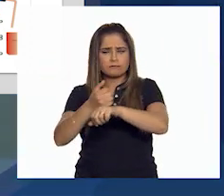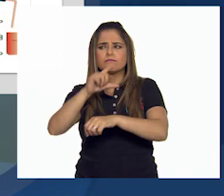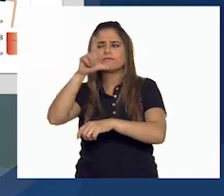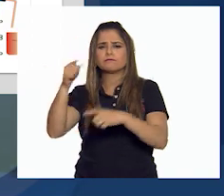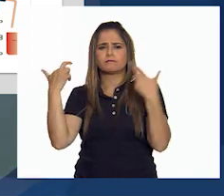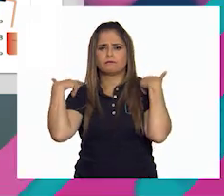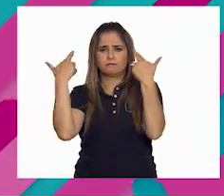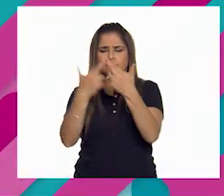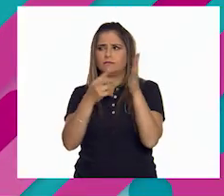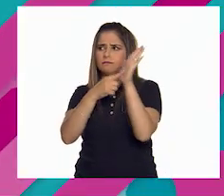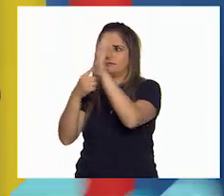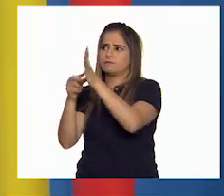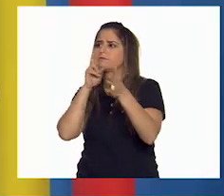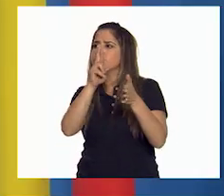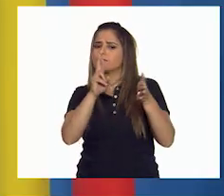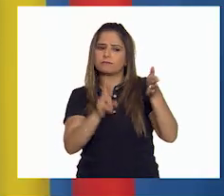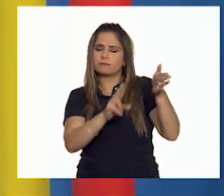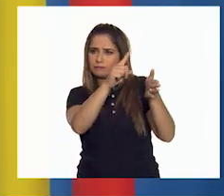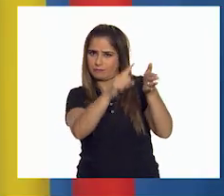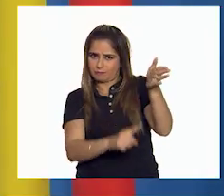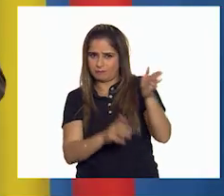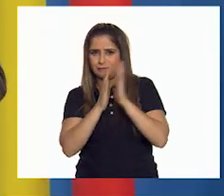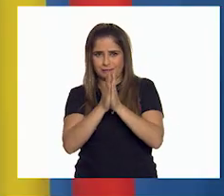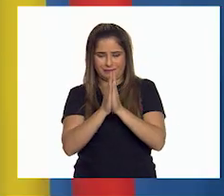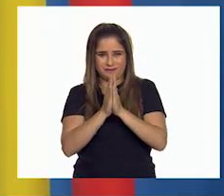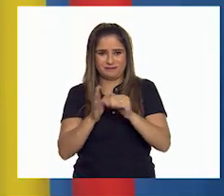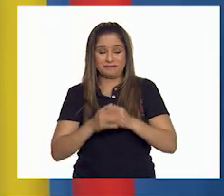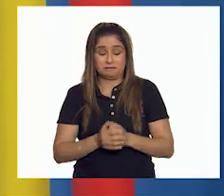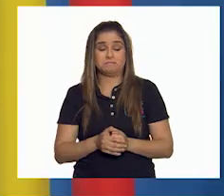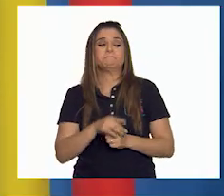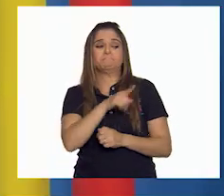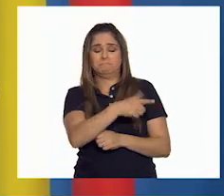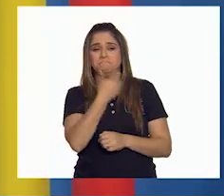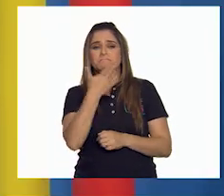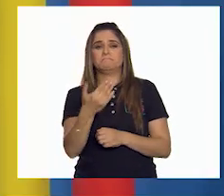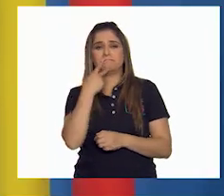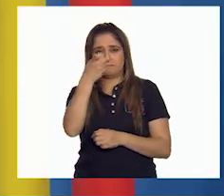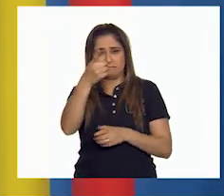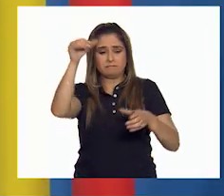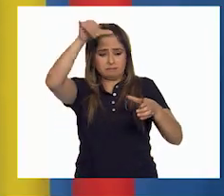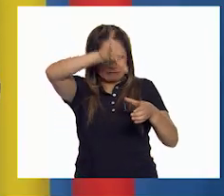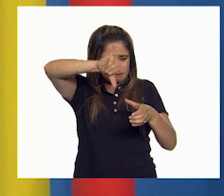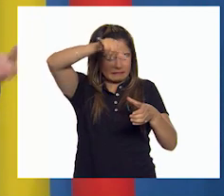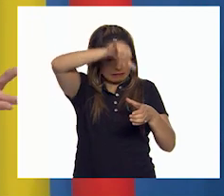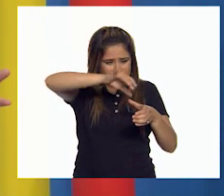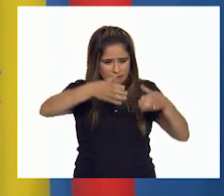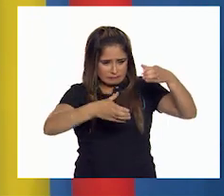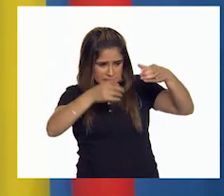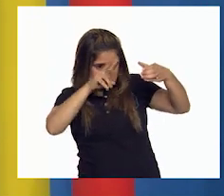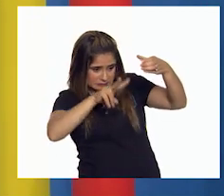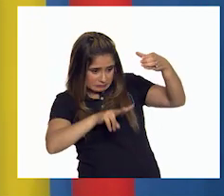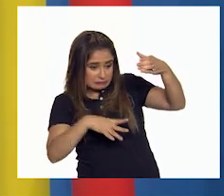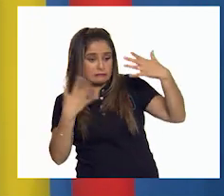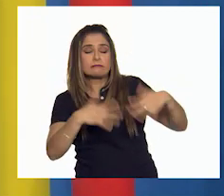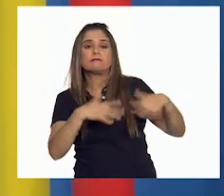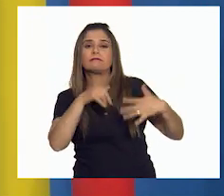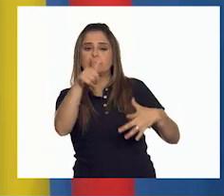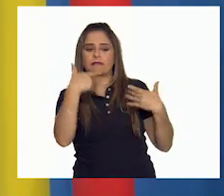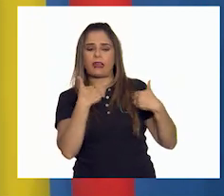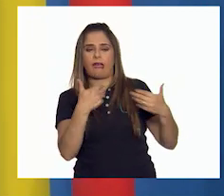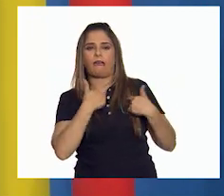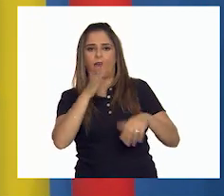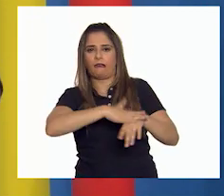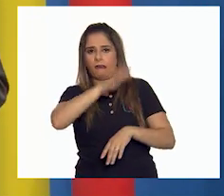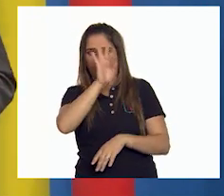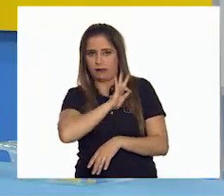maestro. Ah, qué buena sugerencia, maestra. Hacer actividades prácticas nos ayuda a aplicar lo que hemos aprendido.